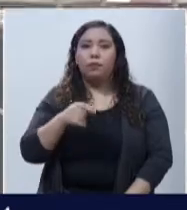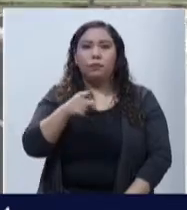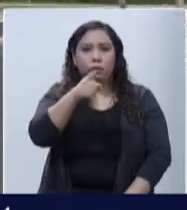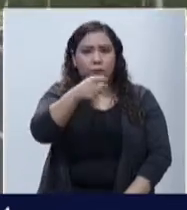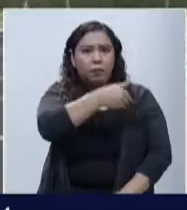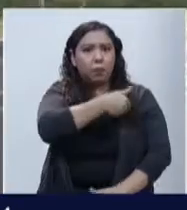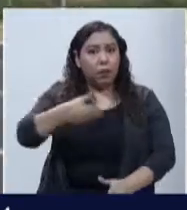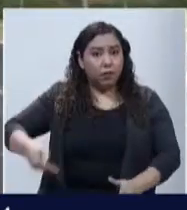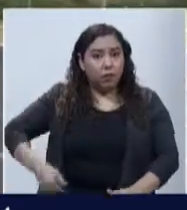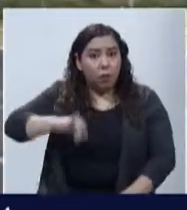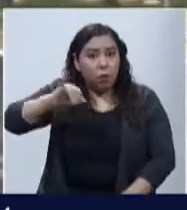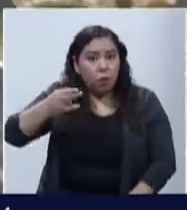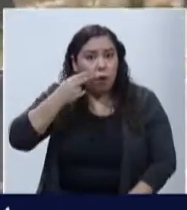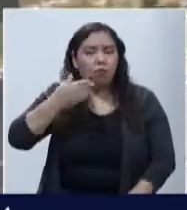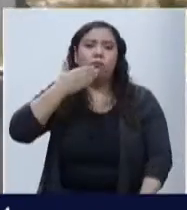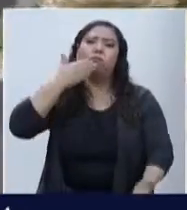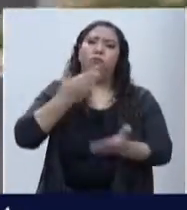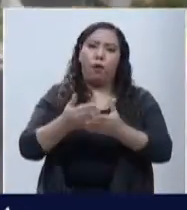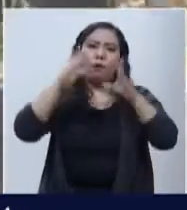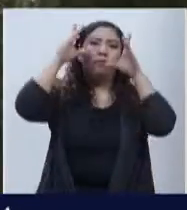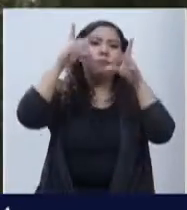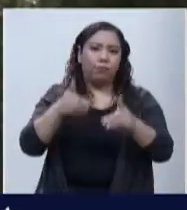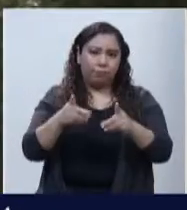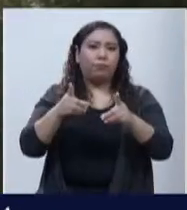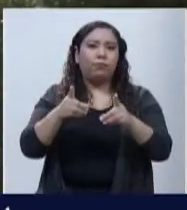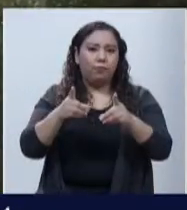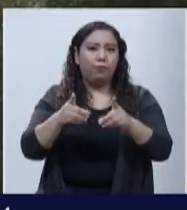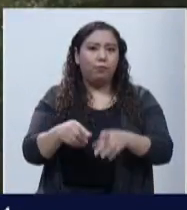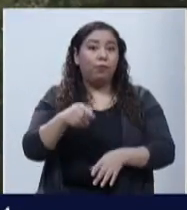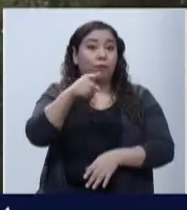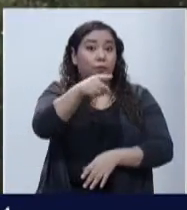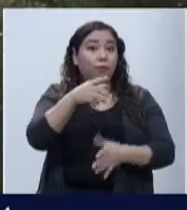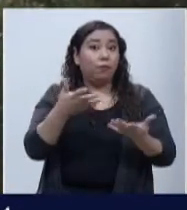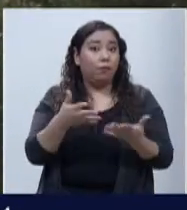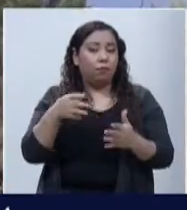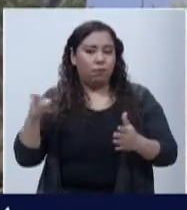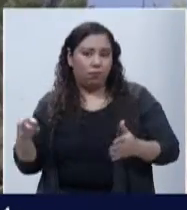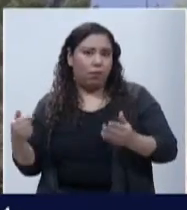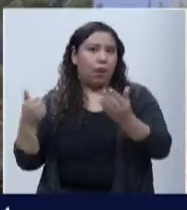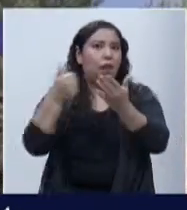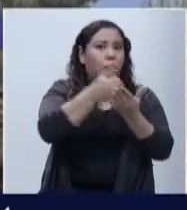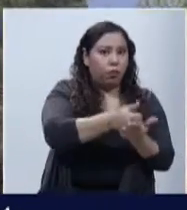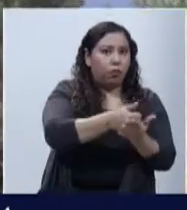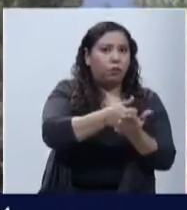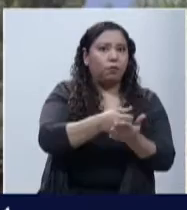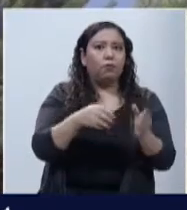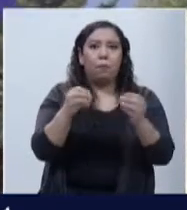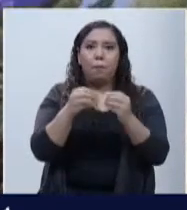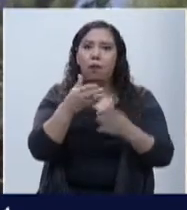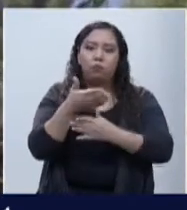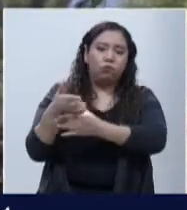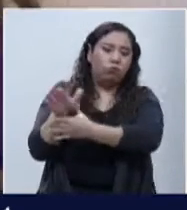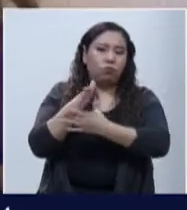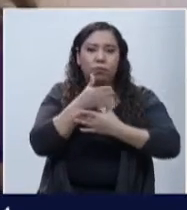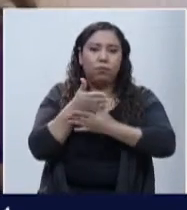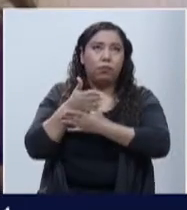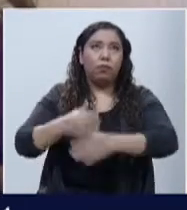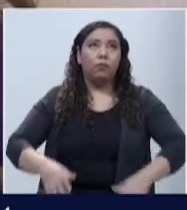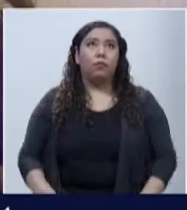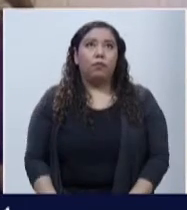como un hecho histórico que se verá reflejado en el incremento de cooperación entre honduras e israel